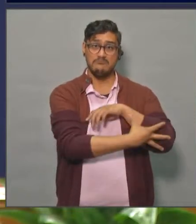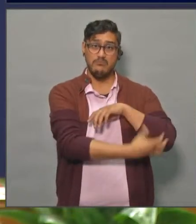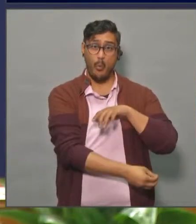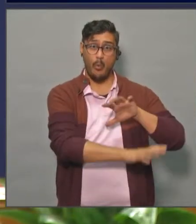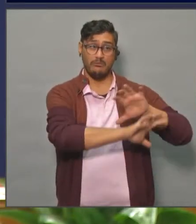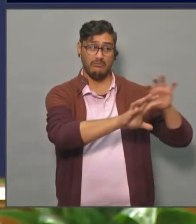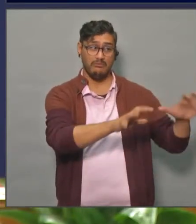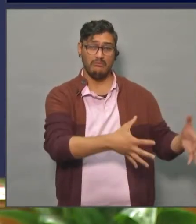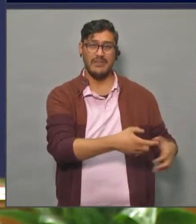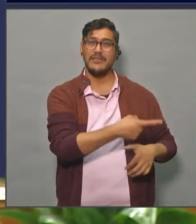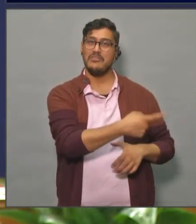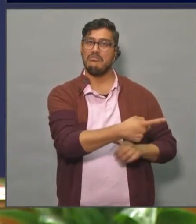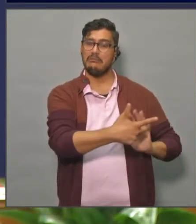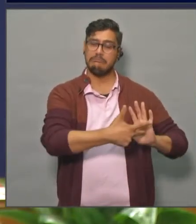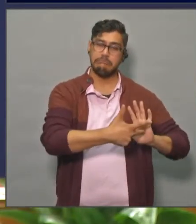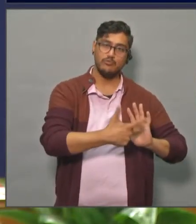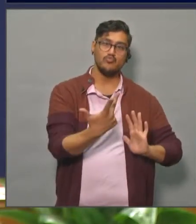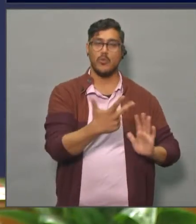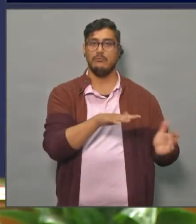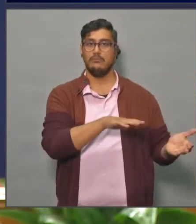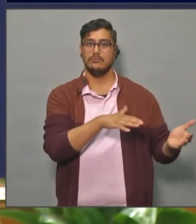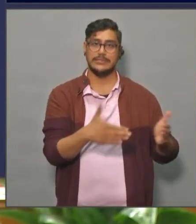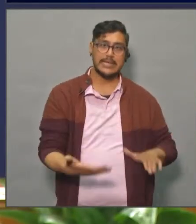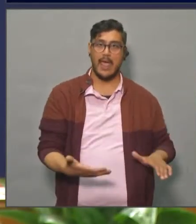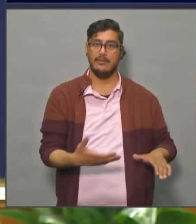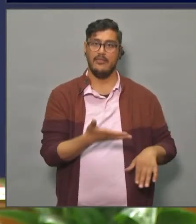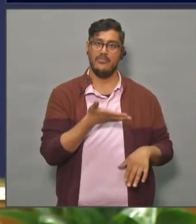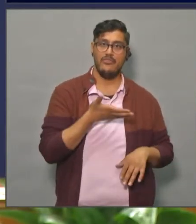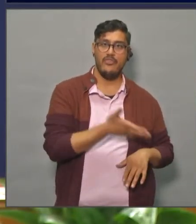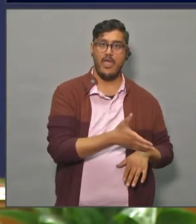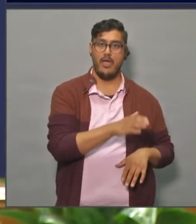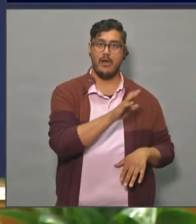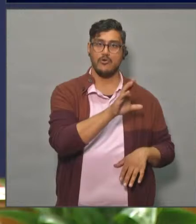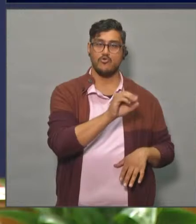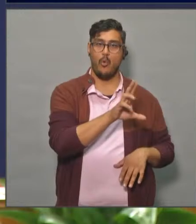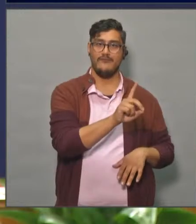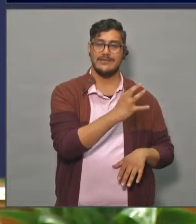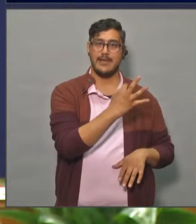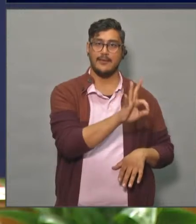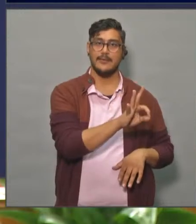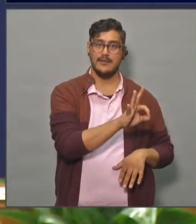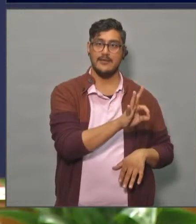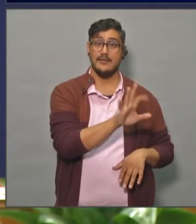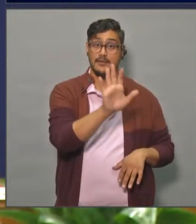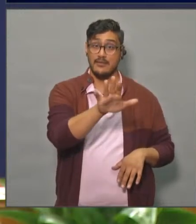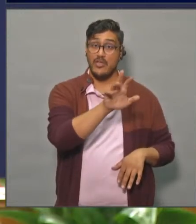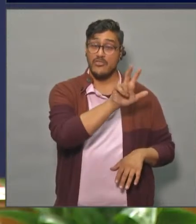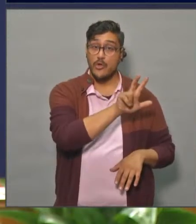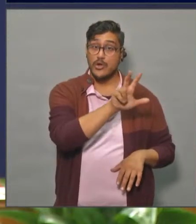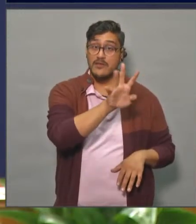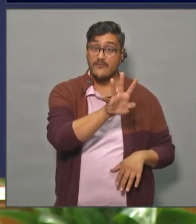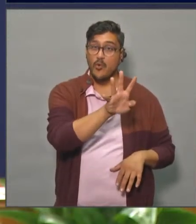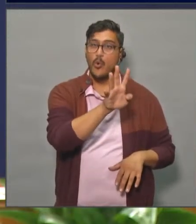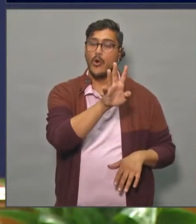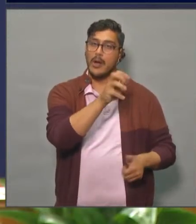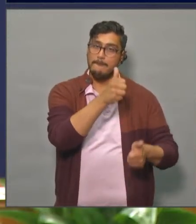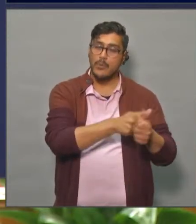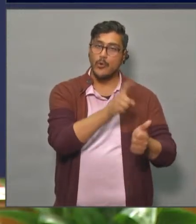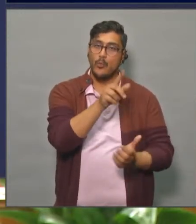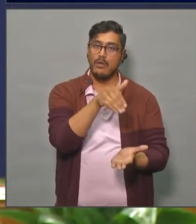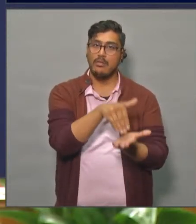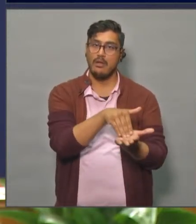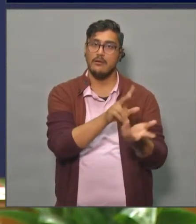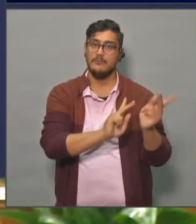más del triple de fallecimientos de COVID-19, 34 por cada 100,000 personas.